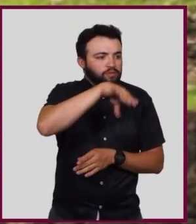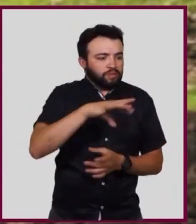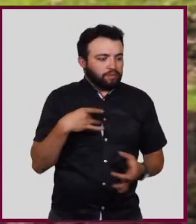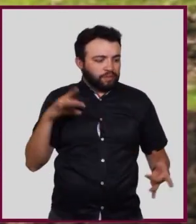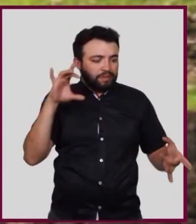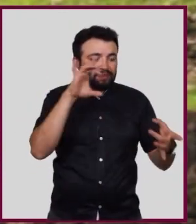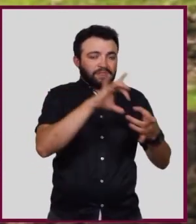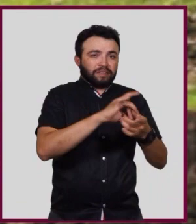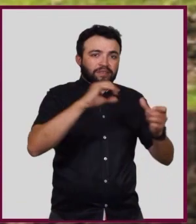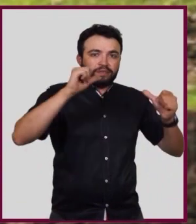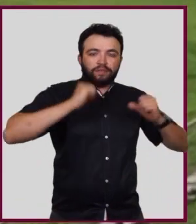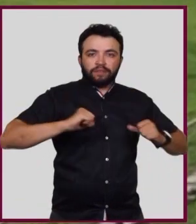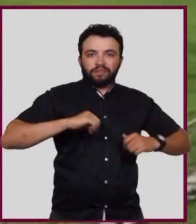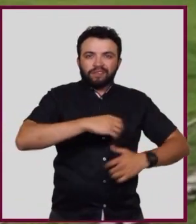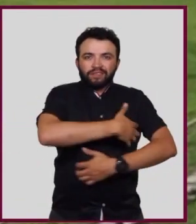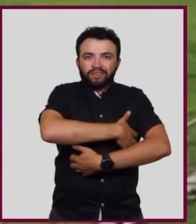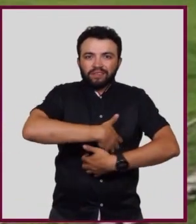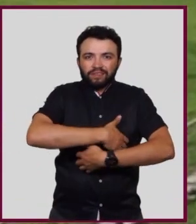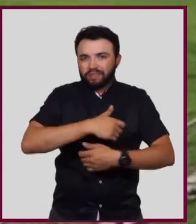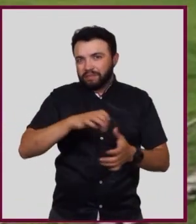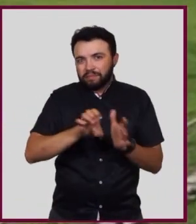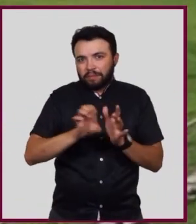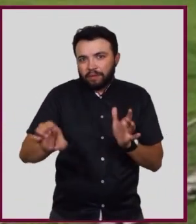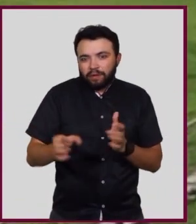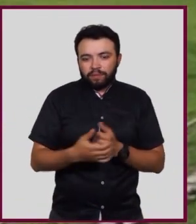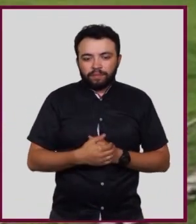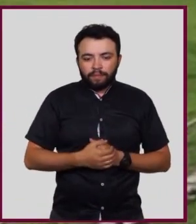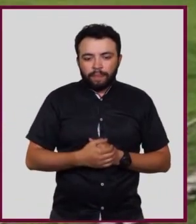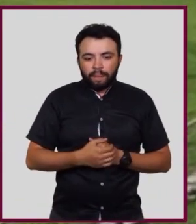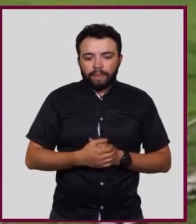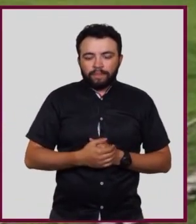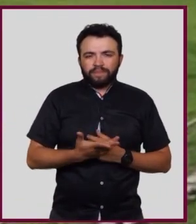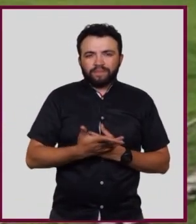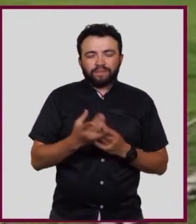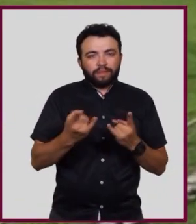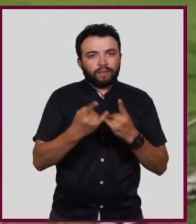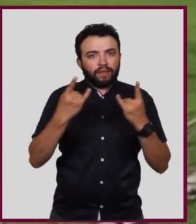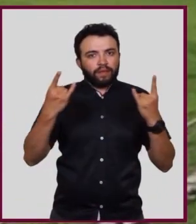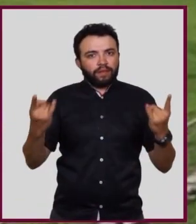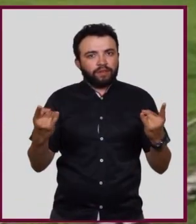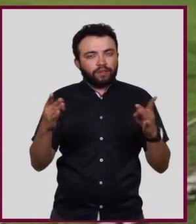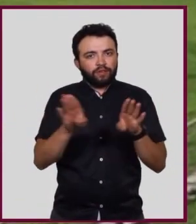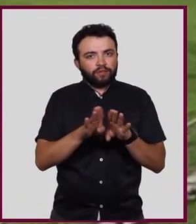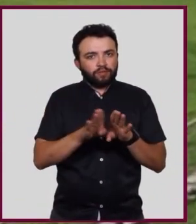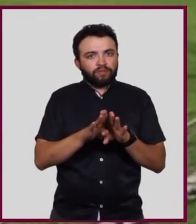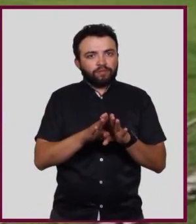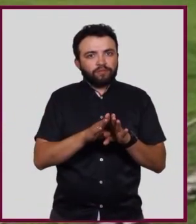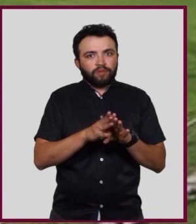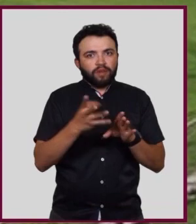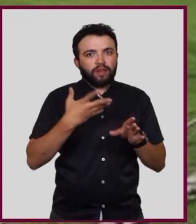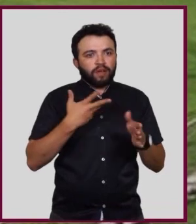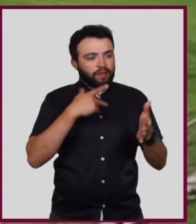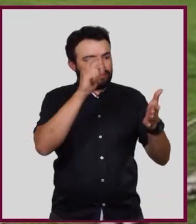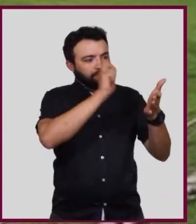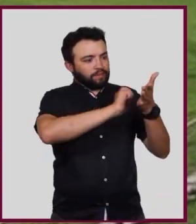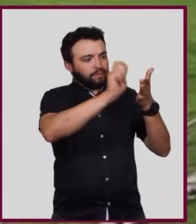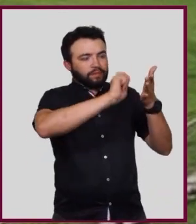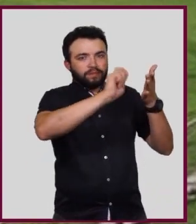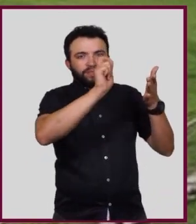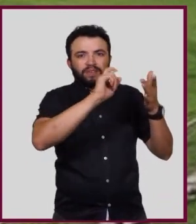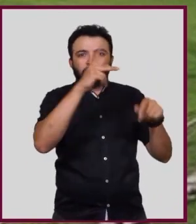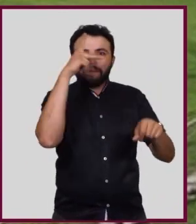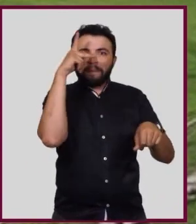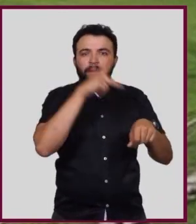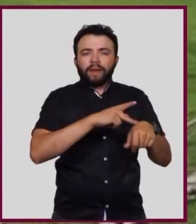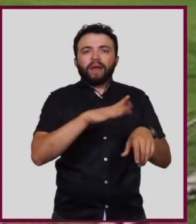los primates. Es fabuloso pensar en el hecho de que la historia se escribe en las piedras, no solamente porque es en piedra donde